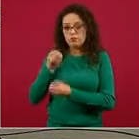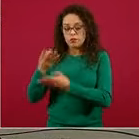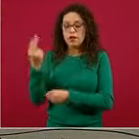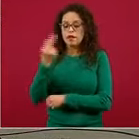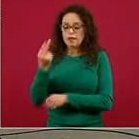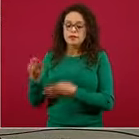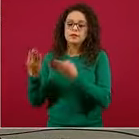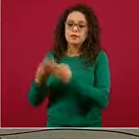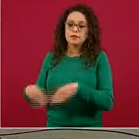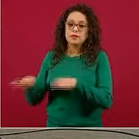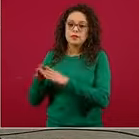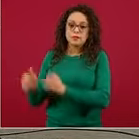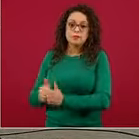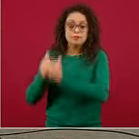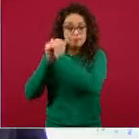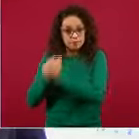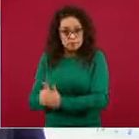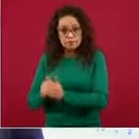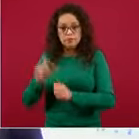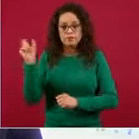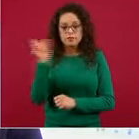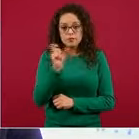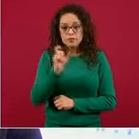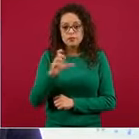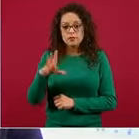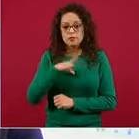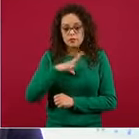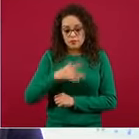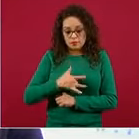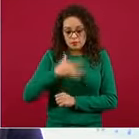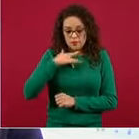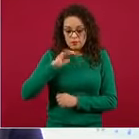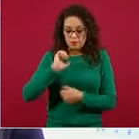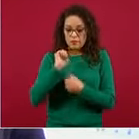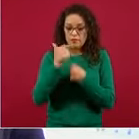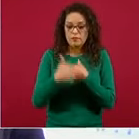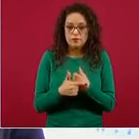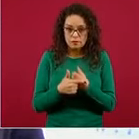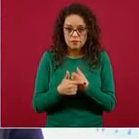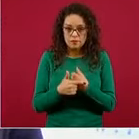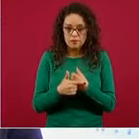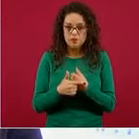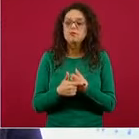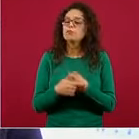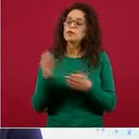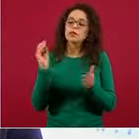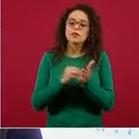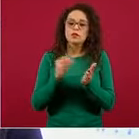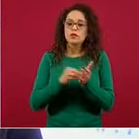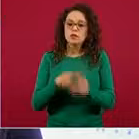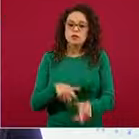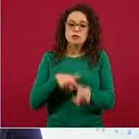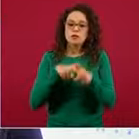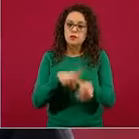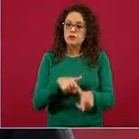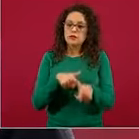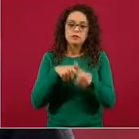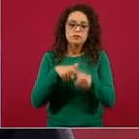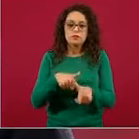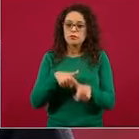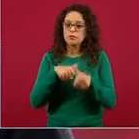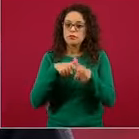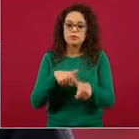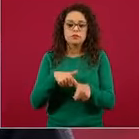autorresguardo domiciliario cuando tengo signos y síntomas todavía continúa vigente para efectos de esos periodos,